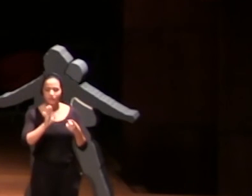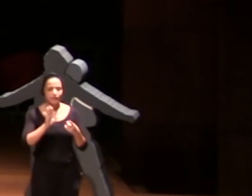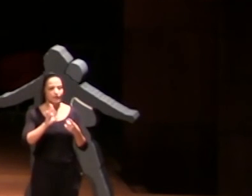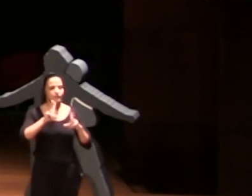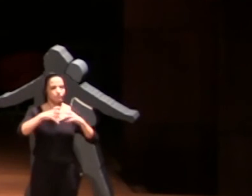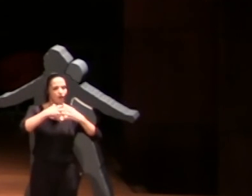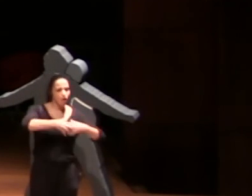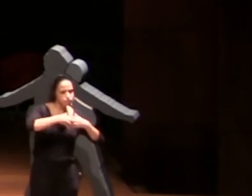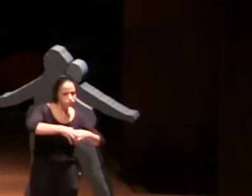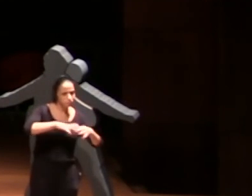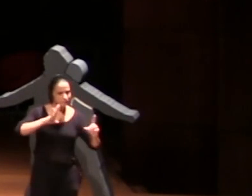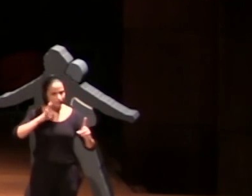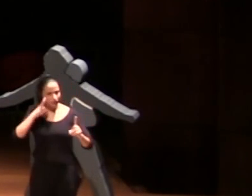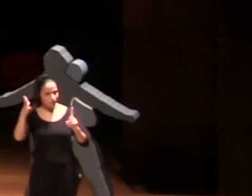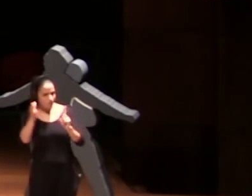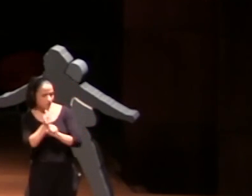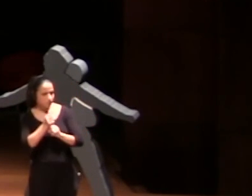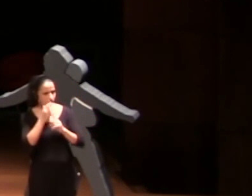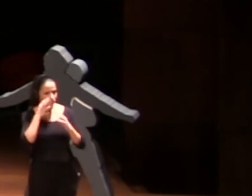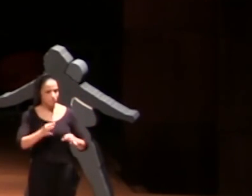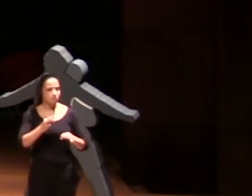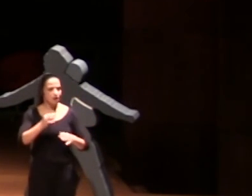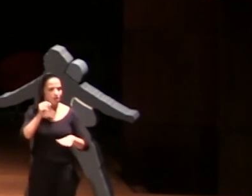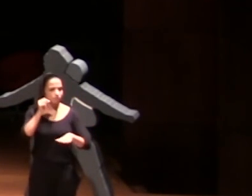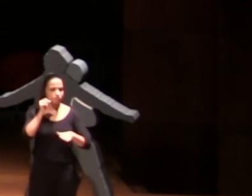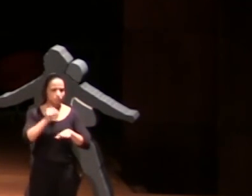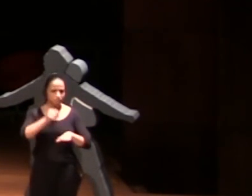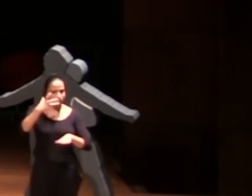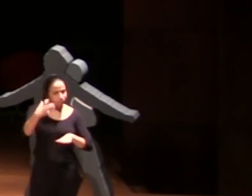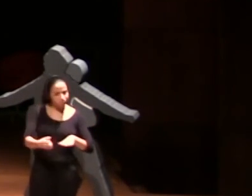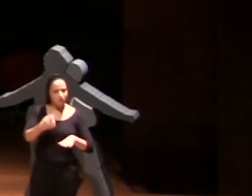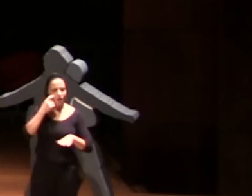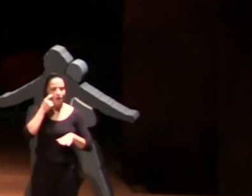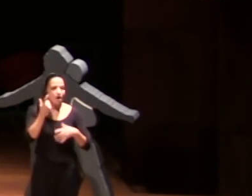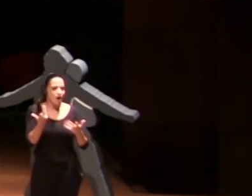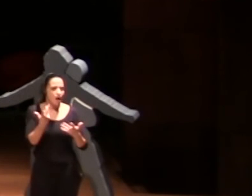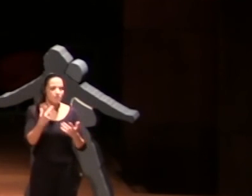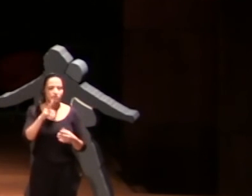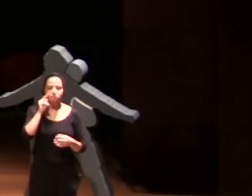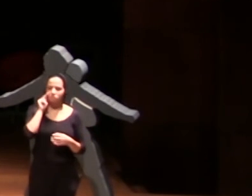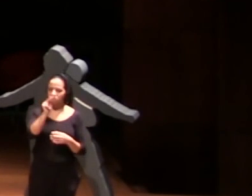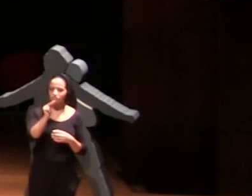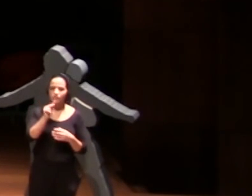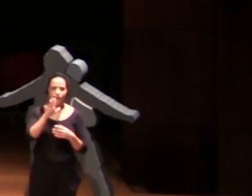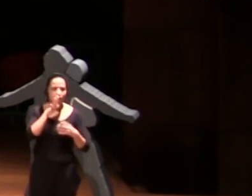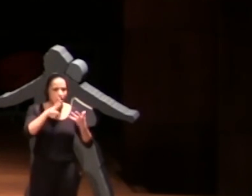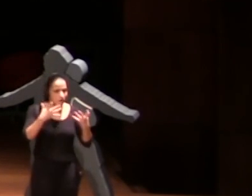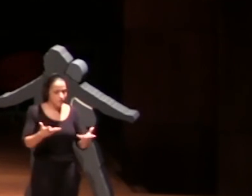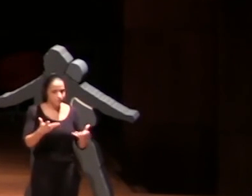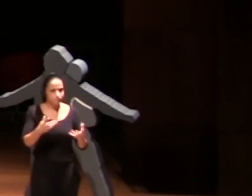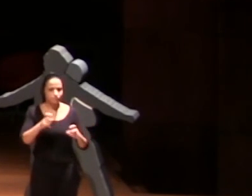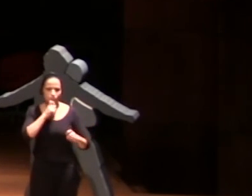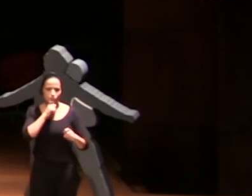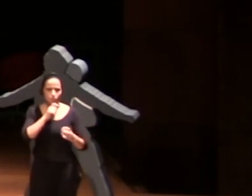vivo durante la punción seca. Nos está permitiendo identificar a tiempo real el tamaño del